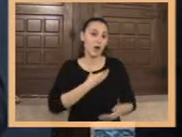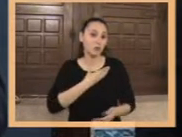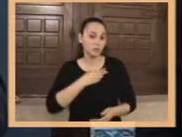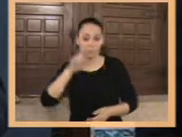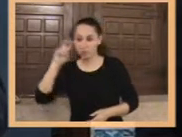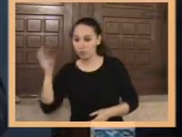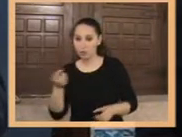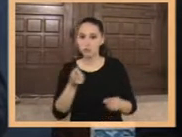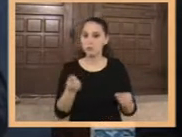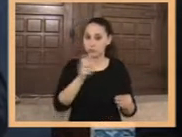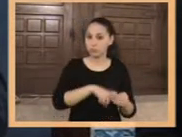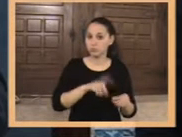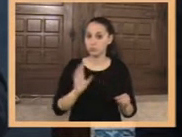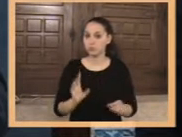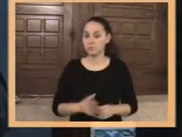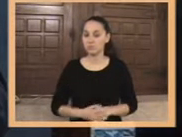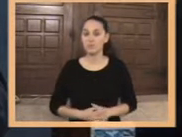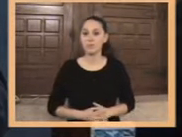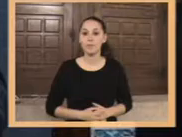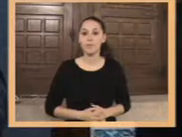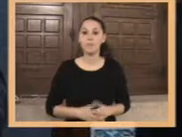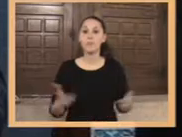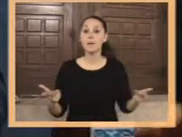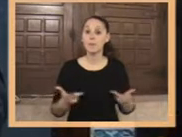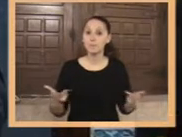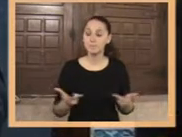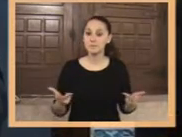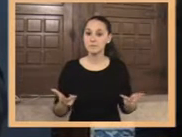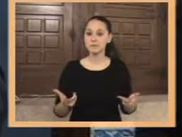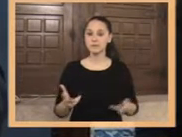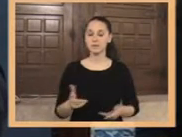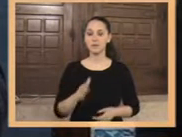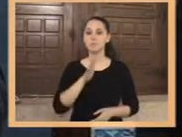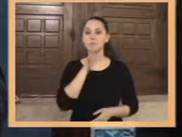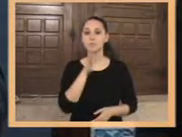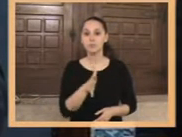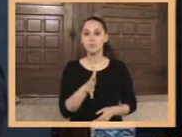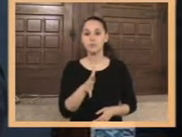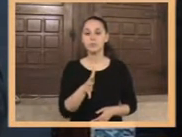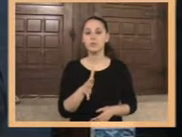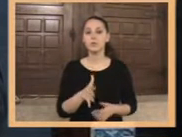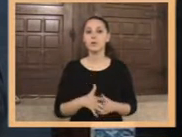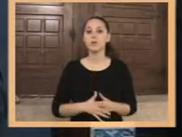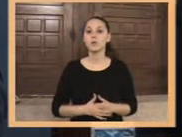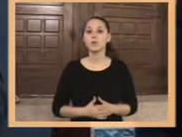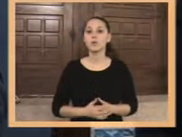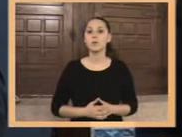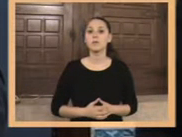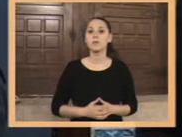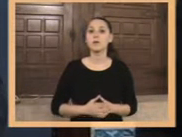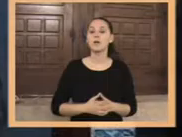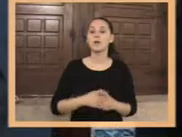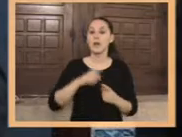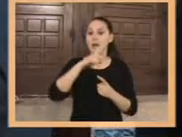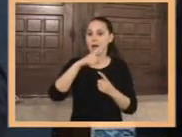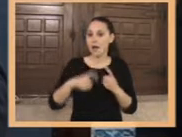se han adherido a la moción. Urge presentarla sencillamente porque está en peligro anualmente en torno a